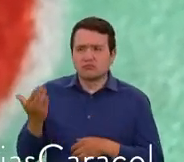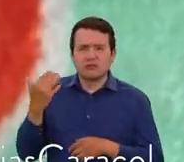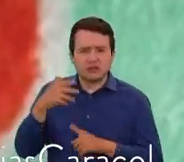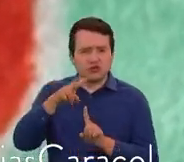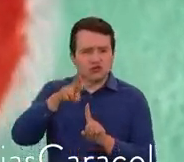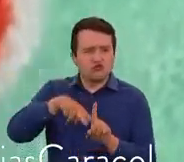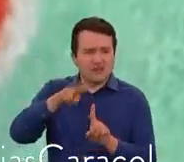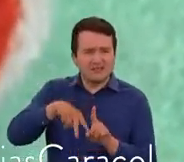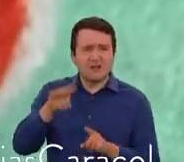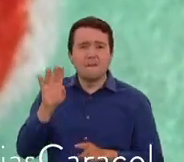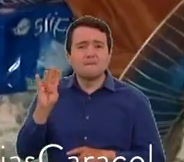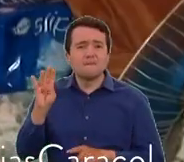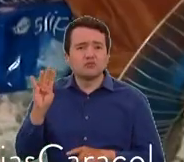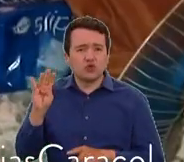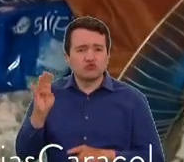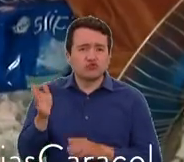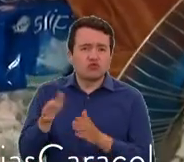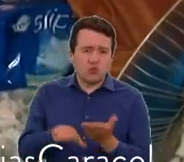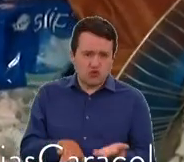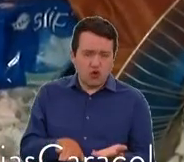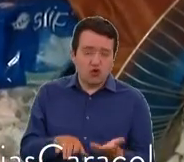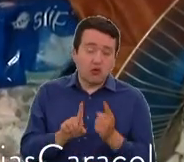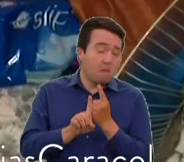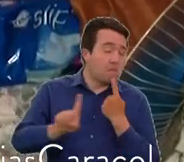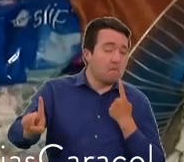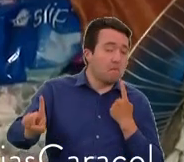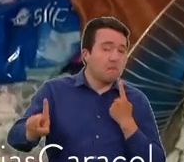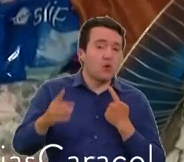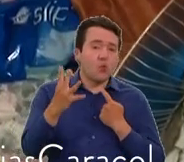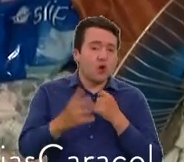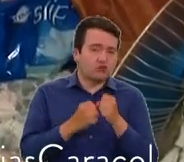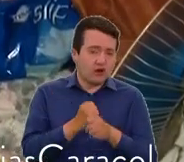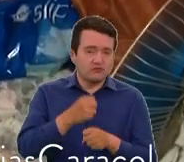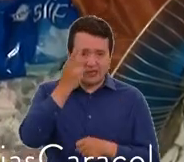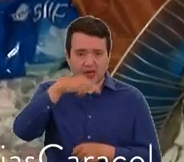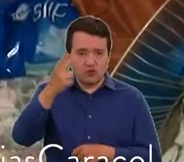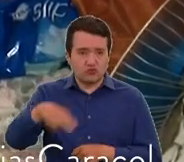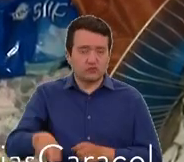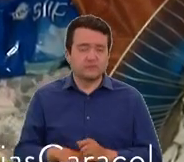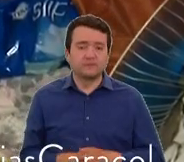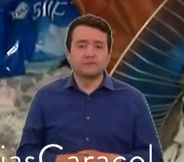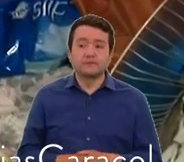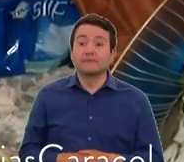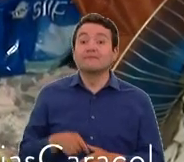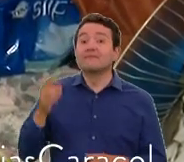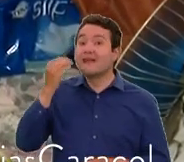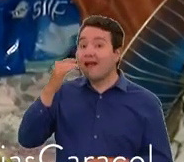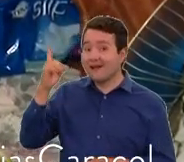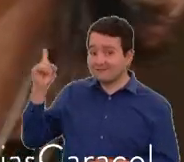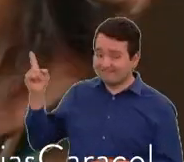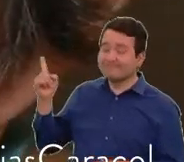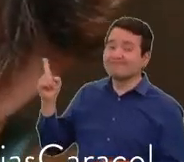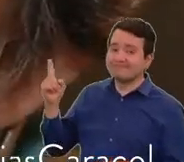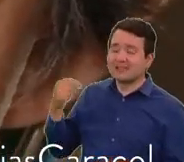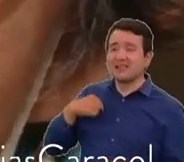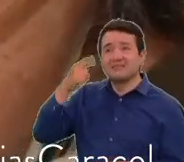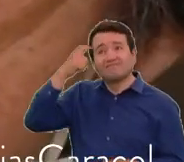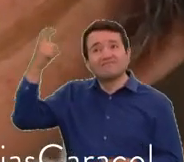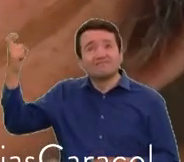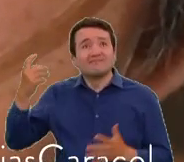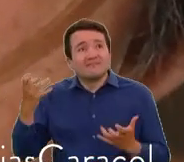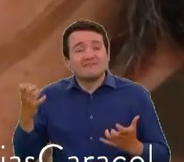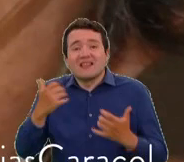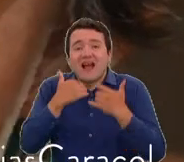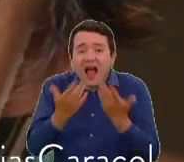Llevo 4 años sin verme con mis hijos. Doña Delmira lleva varias noches soñando con tener algún aparato tecnológico en sus